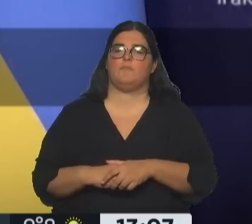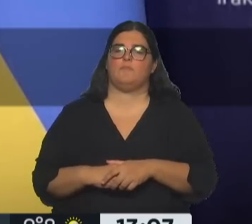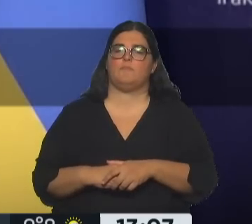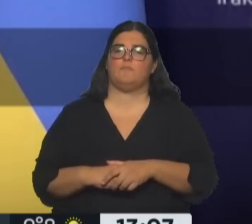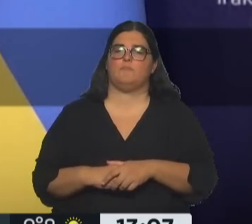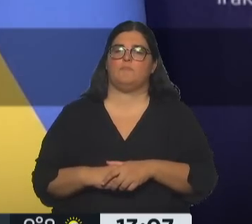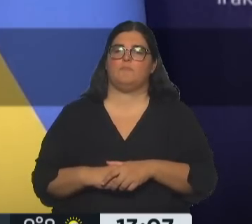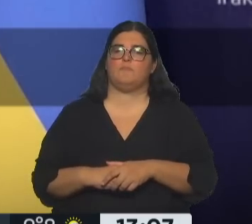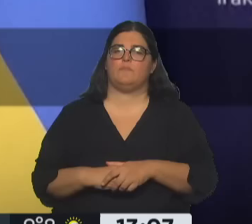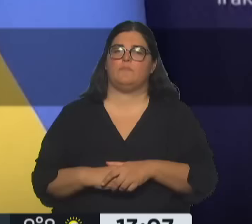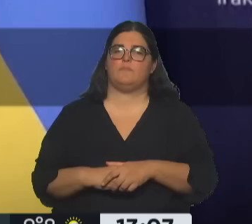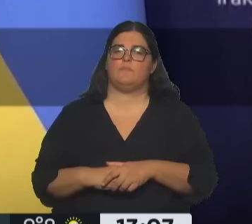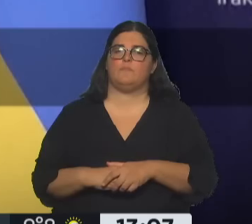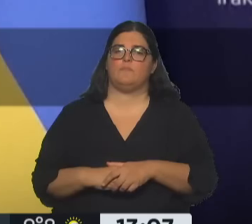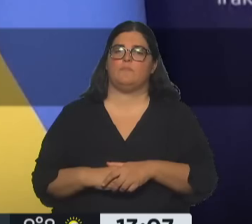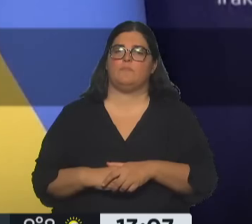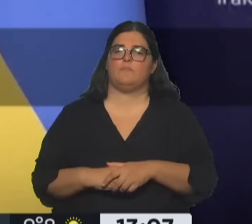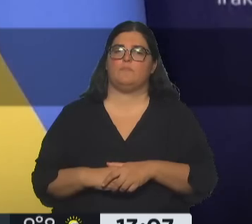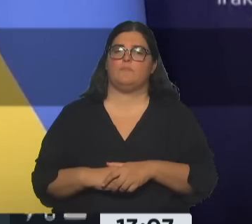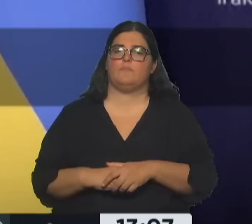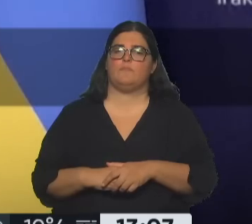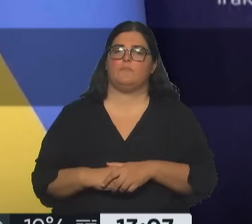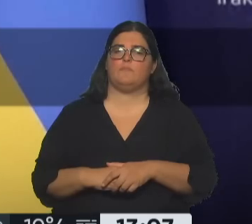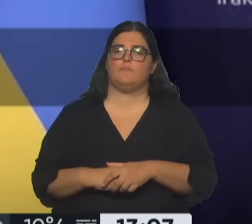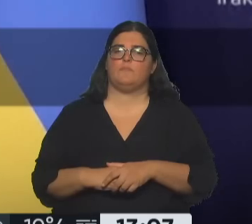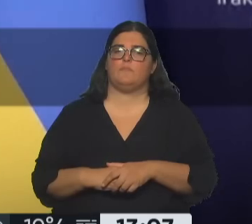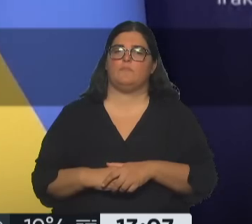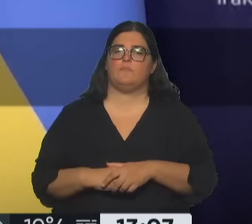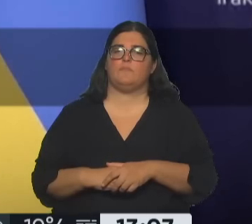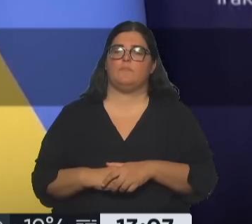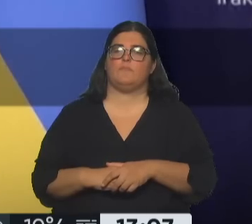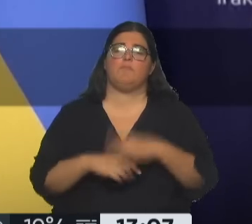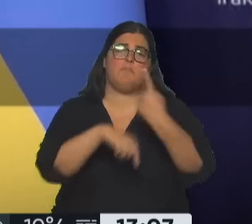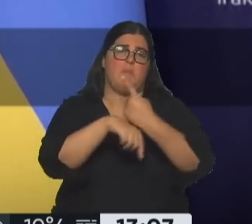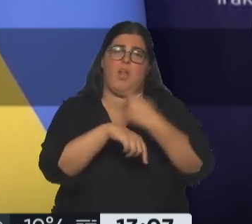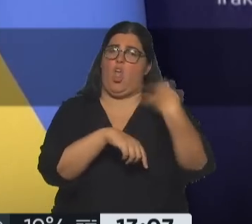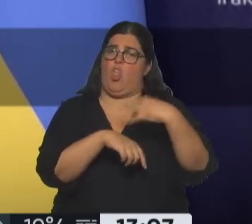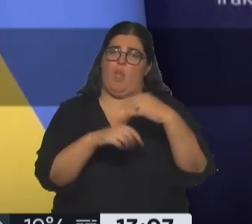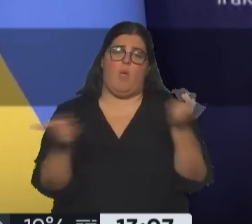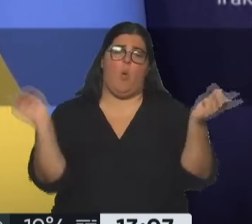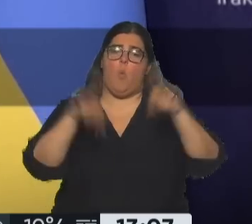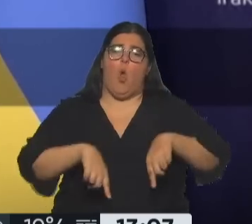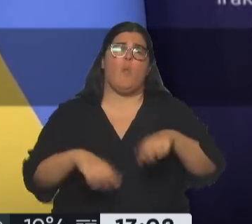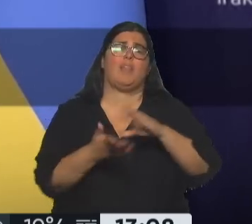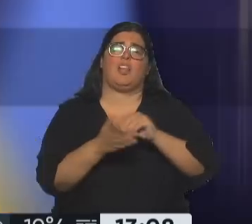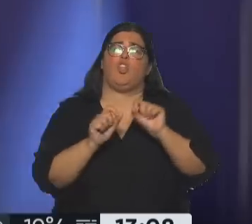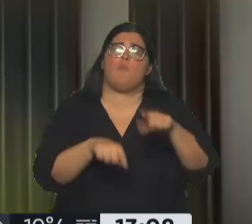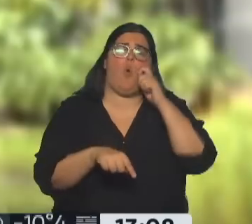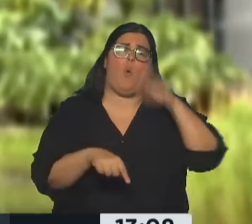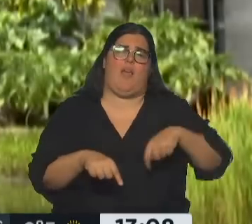of every effort. And that cornerstone is the restoration of Ukraine's territorial